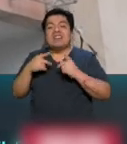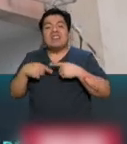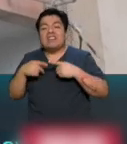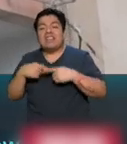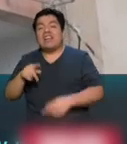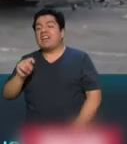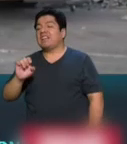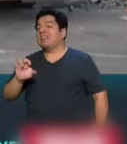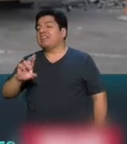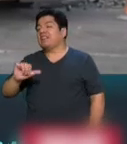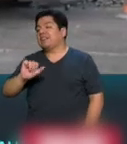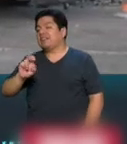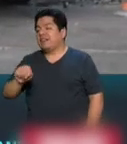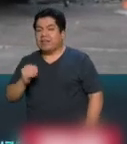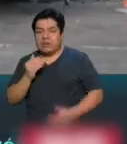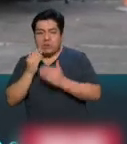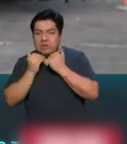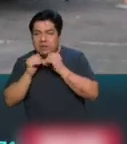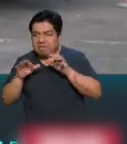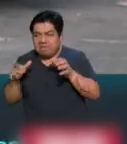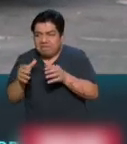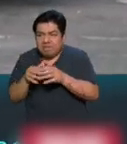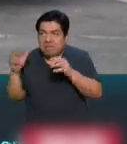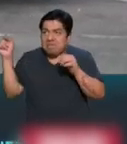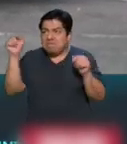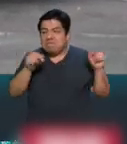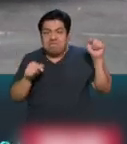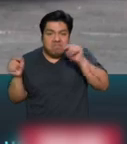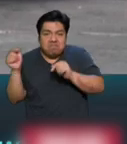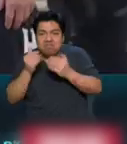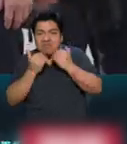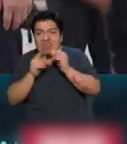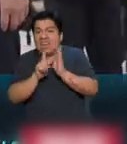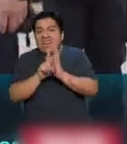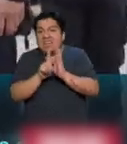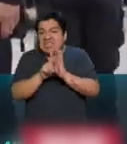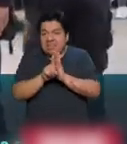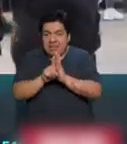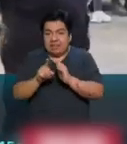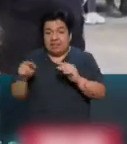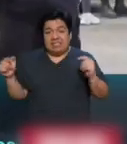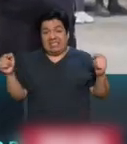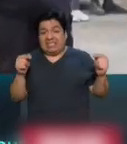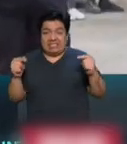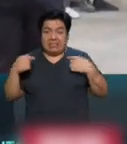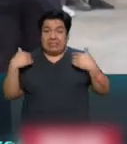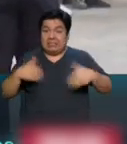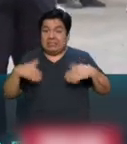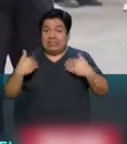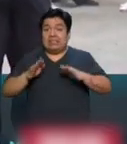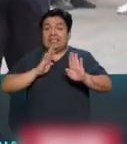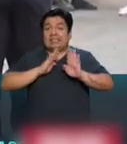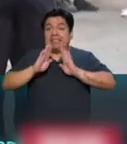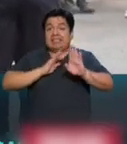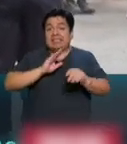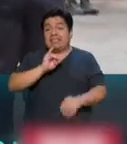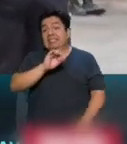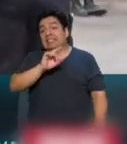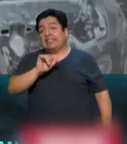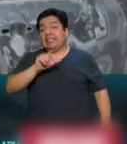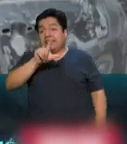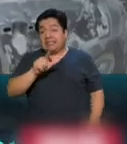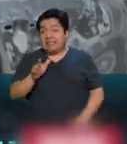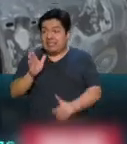de Teherán, ciudad que no cuenta con refugios antiaéreos ni sistemas de alerta. La agresión injustificada del ejército israelí